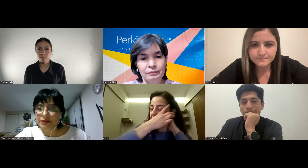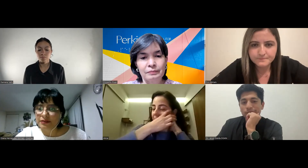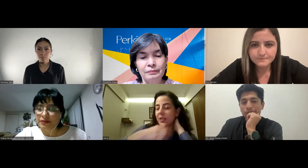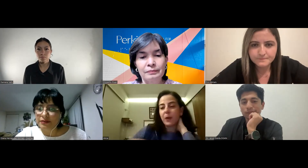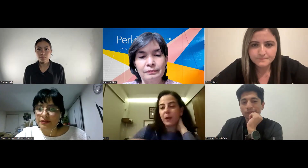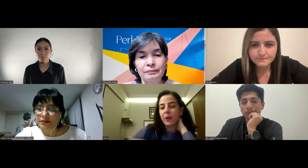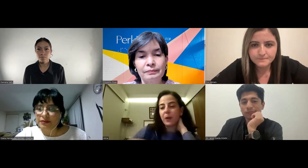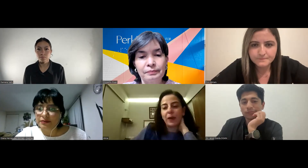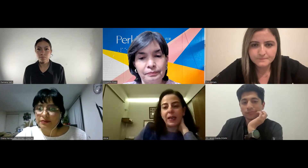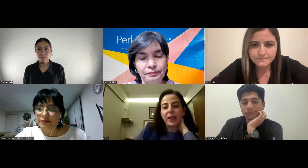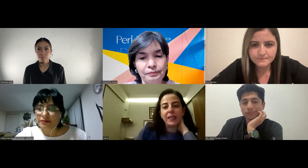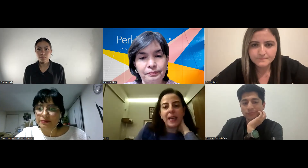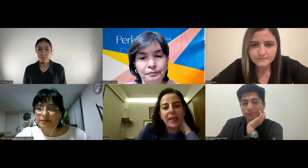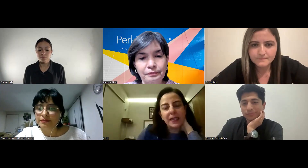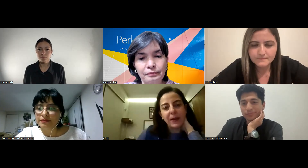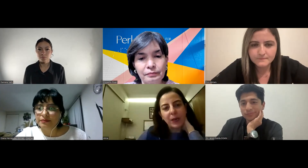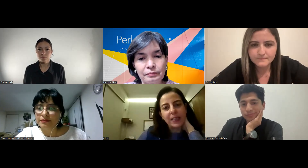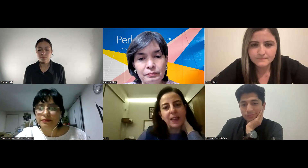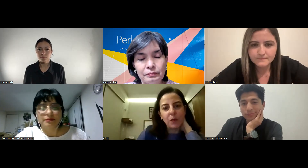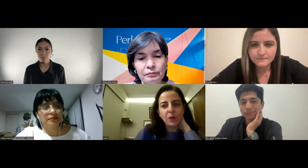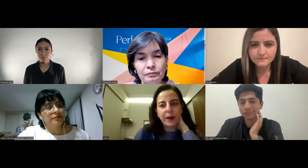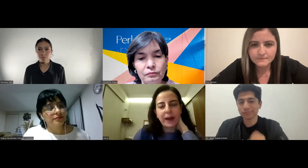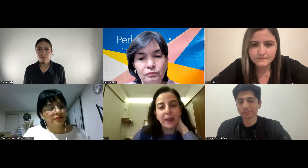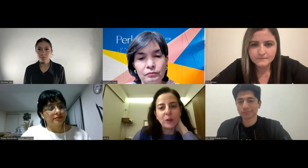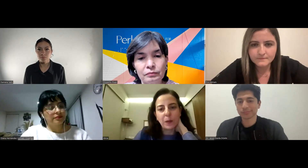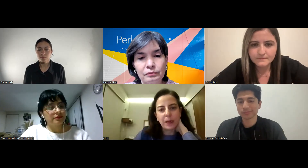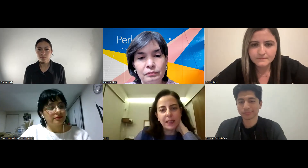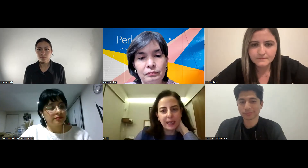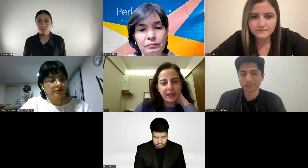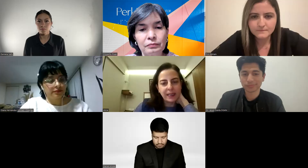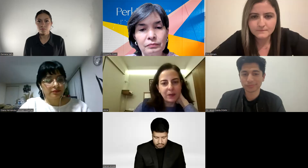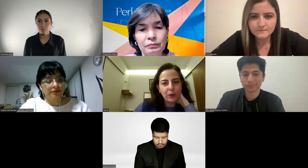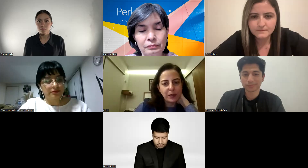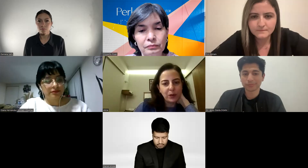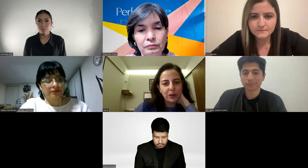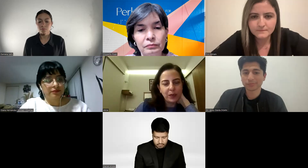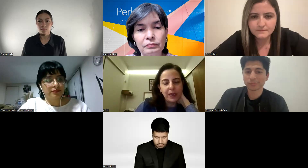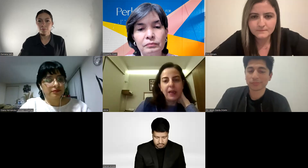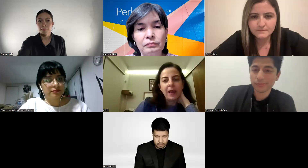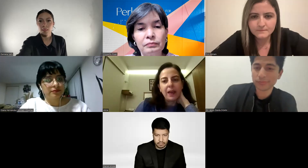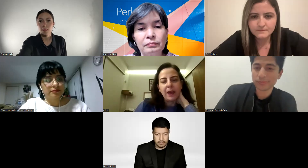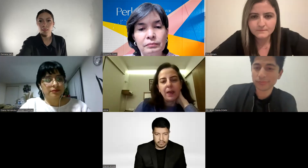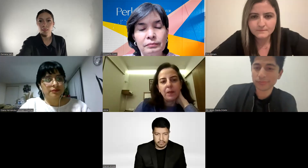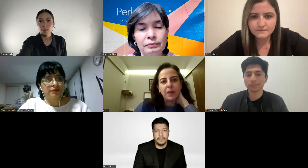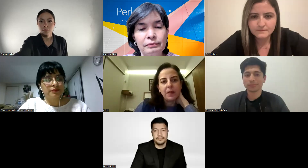Pues respecto a qué se hace o qué hacemos para que los papás tengan esta información,